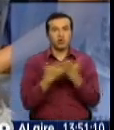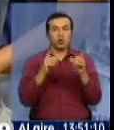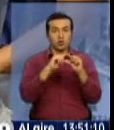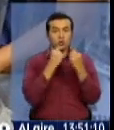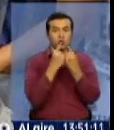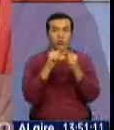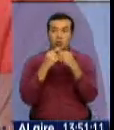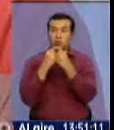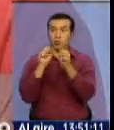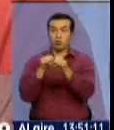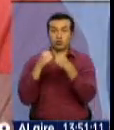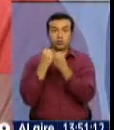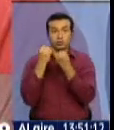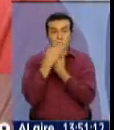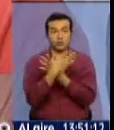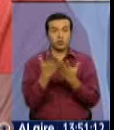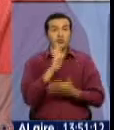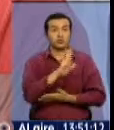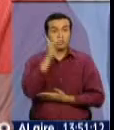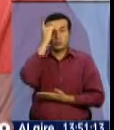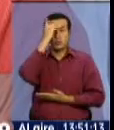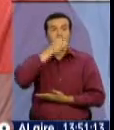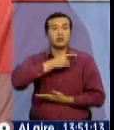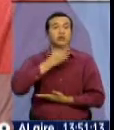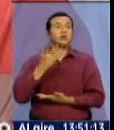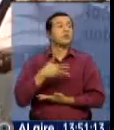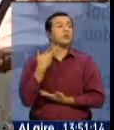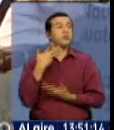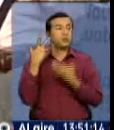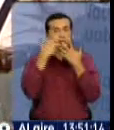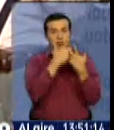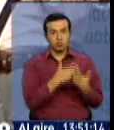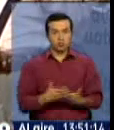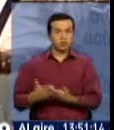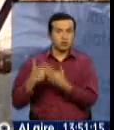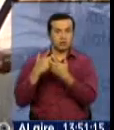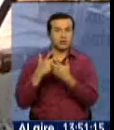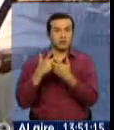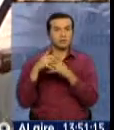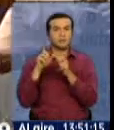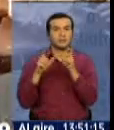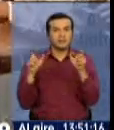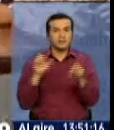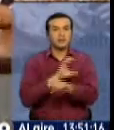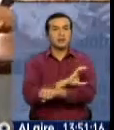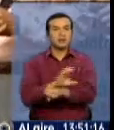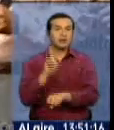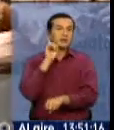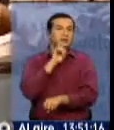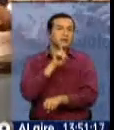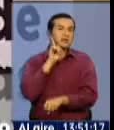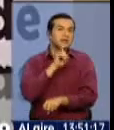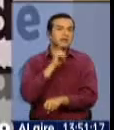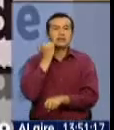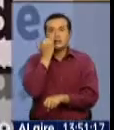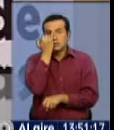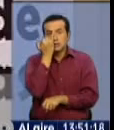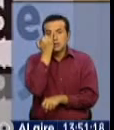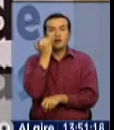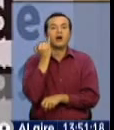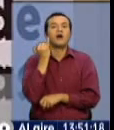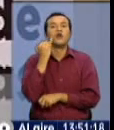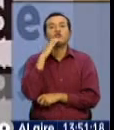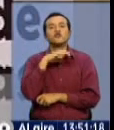colectivos sociales manifiestan su postura en un ejercicio de unidad con el pueblo montubio, afro, indígena y cholo,